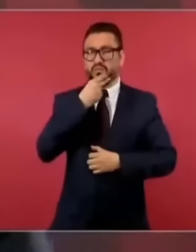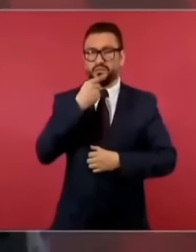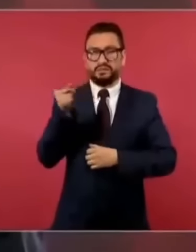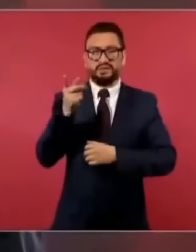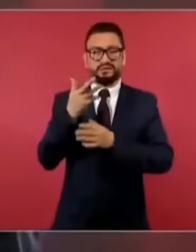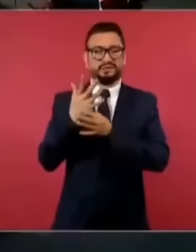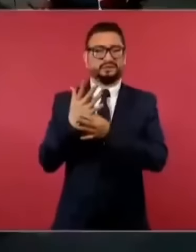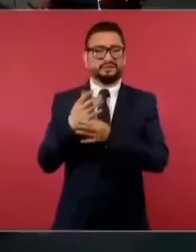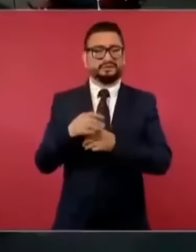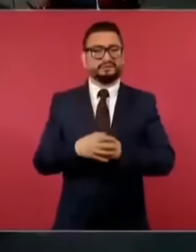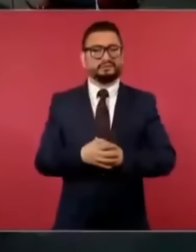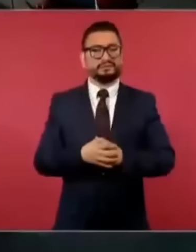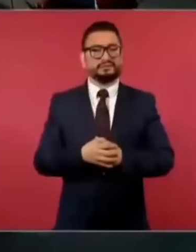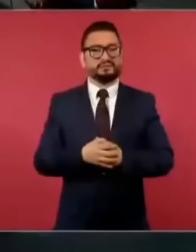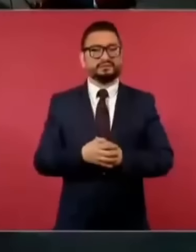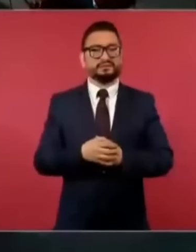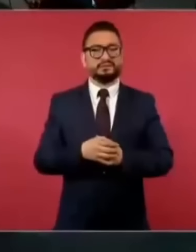señor